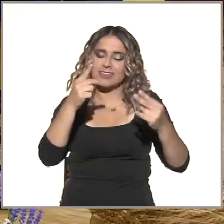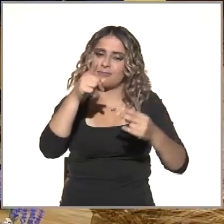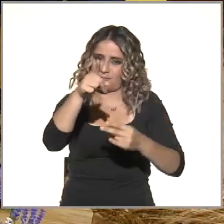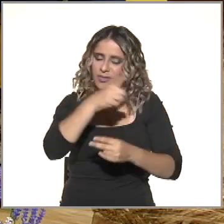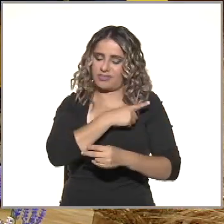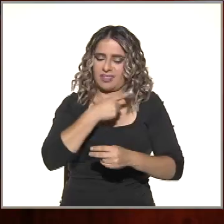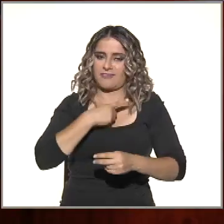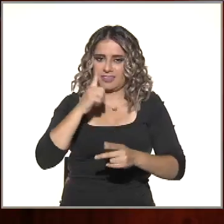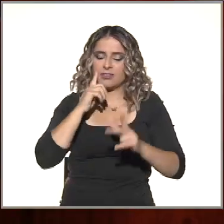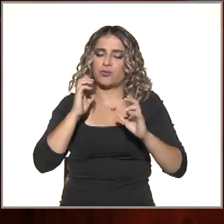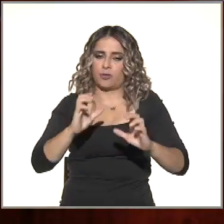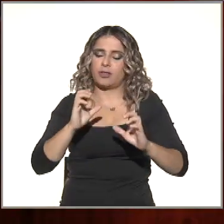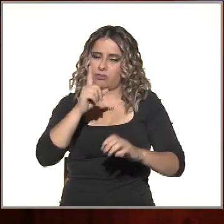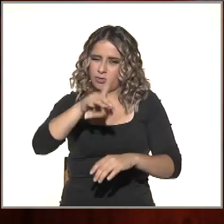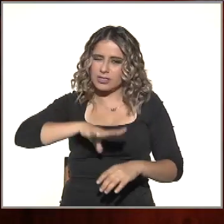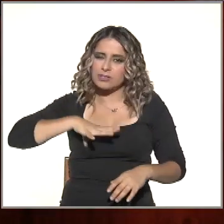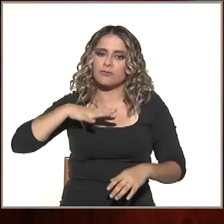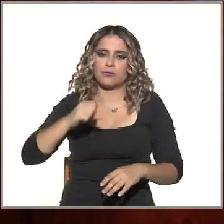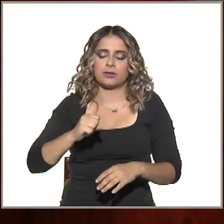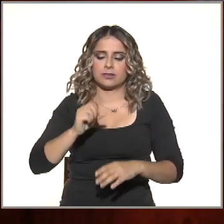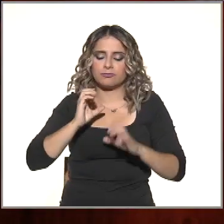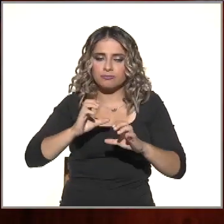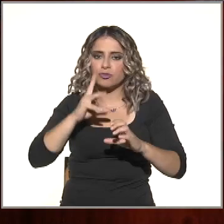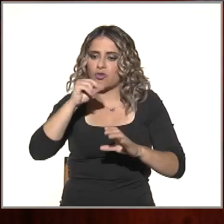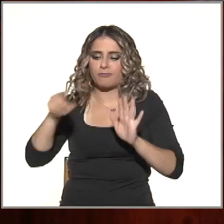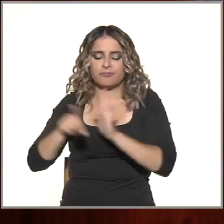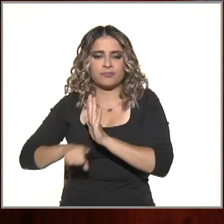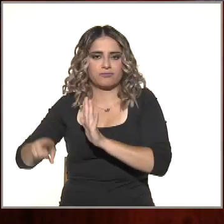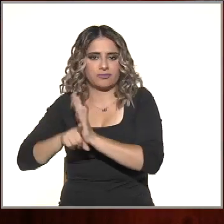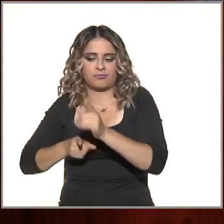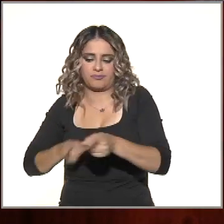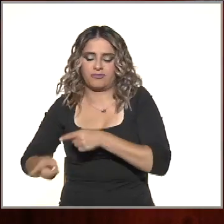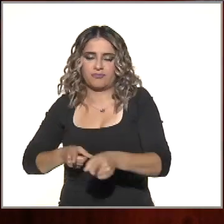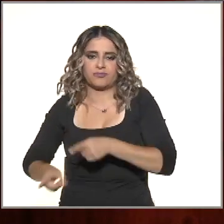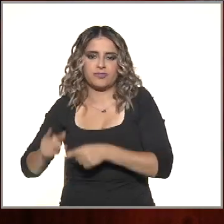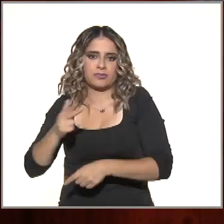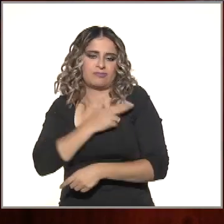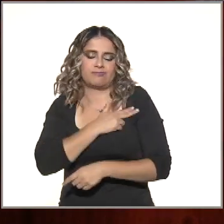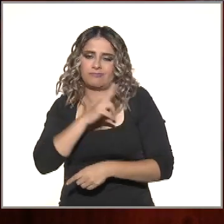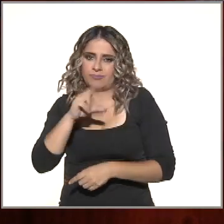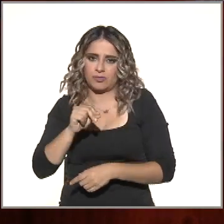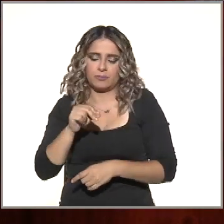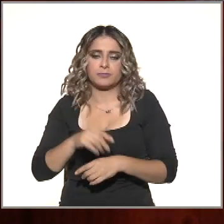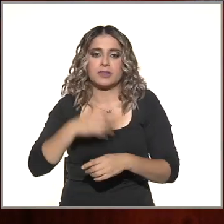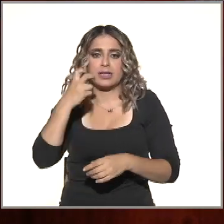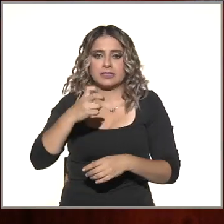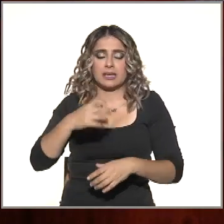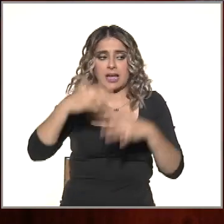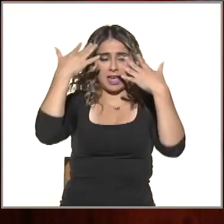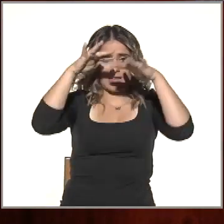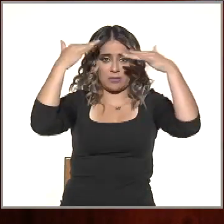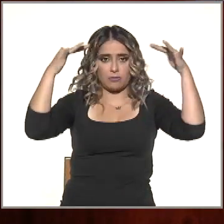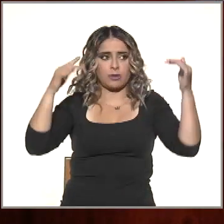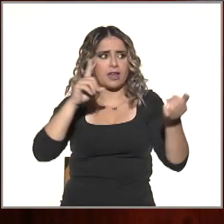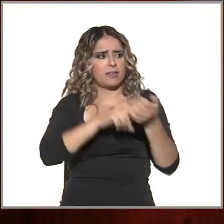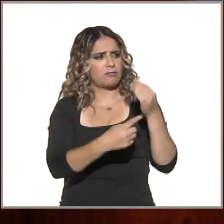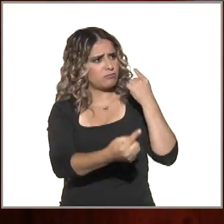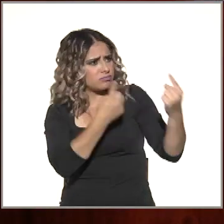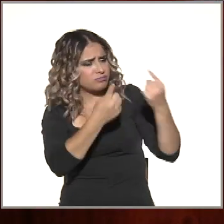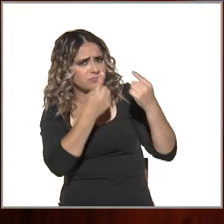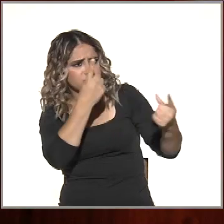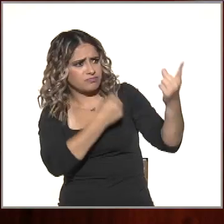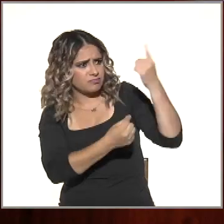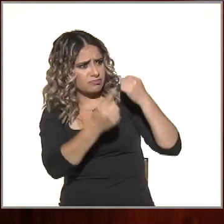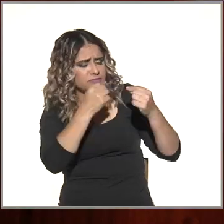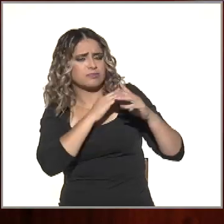de intentarlo. Y creo que una forma, como en la vida adulta, de protegerse de esas versiones que nos han dado